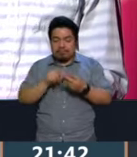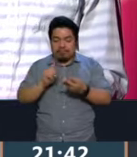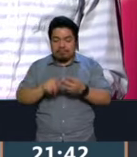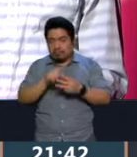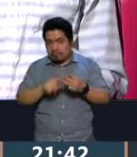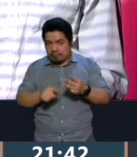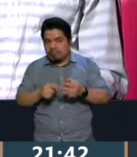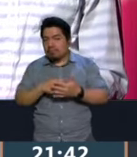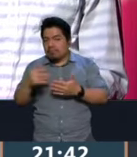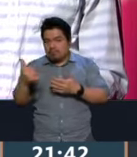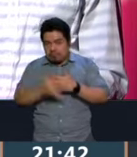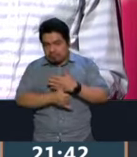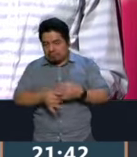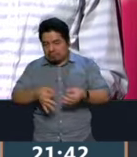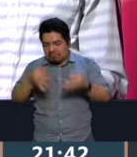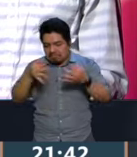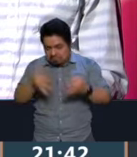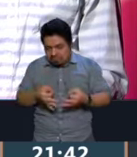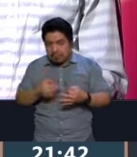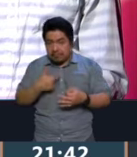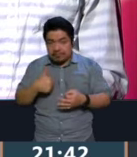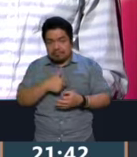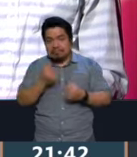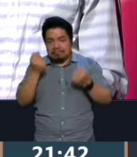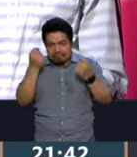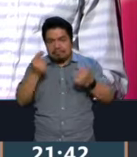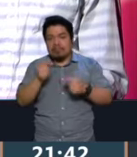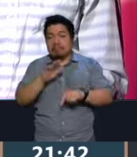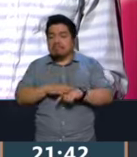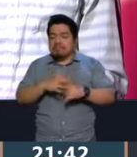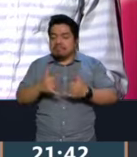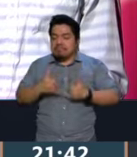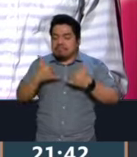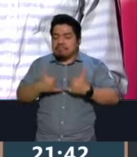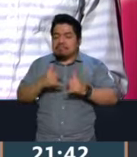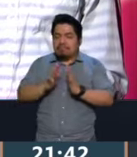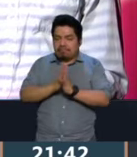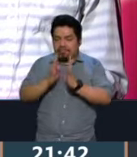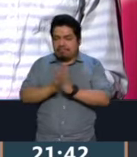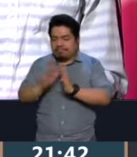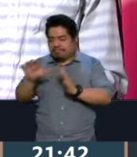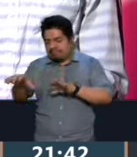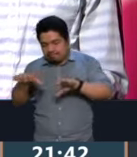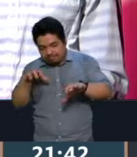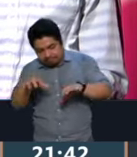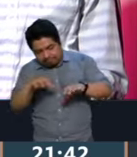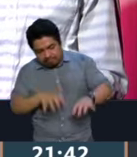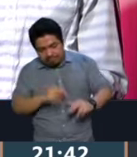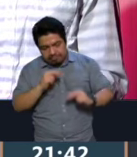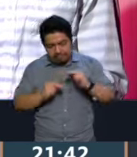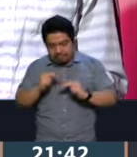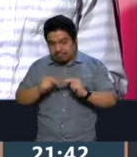proyecto genuinamente que nosotros creamos con muchos más jóvenes de diferentes sectores sociales, de diferentes universidades,